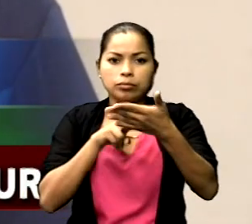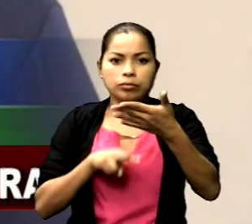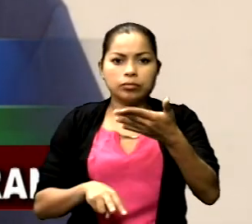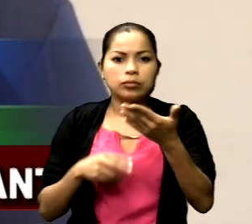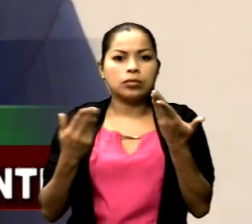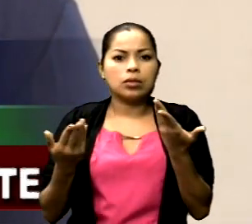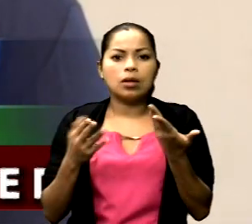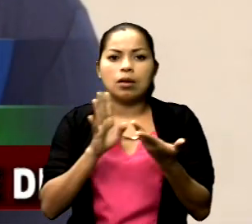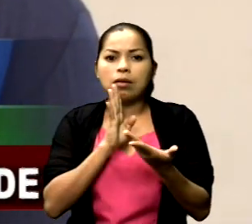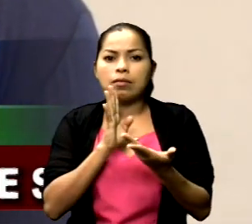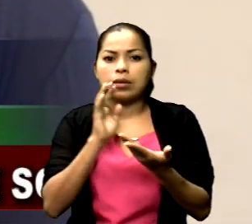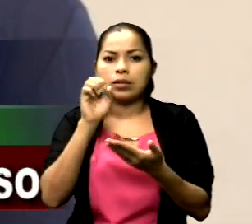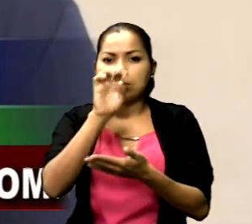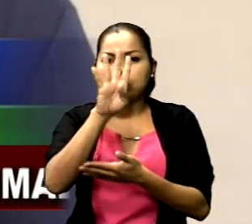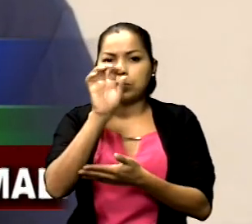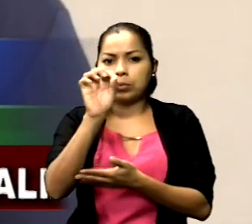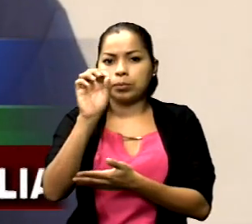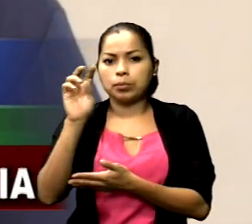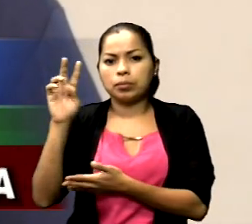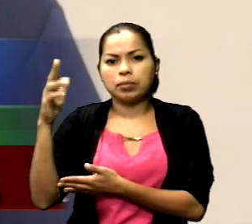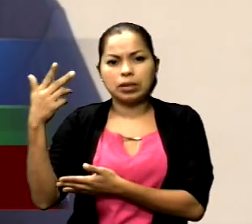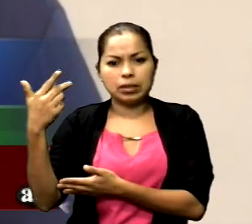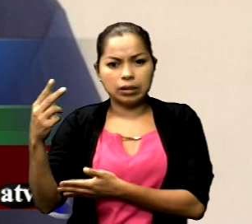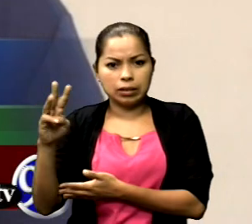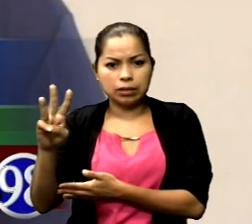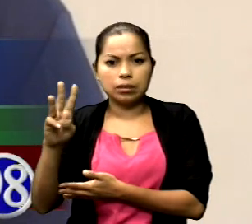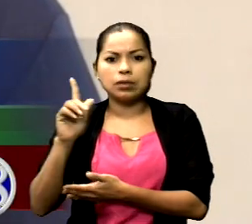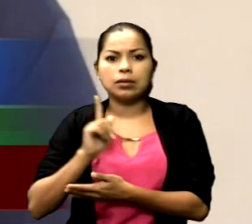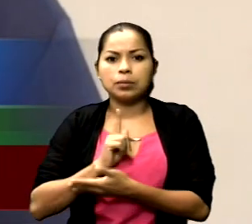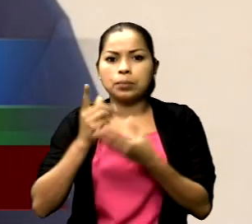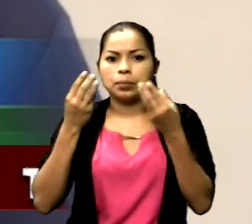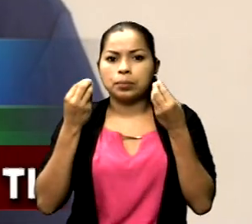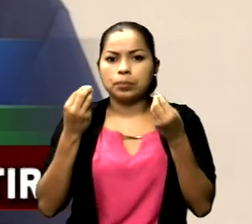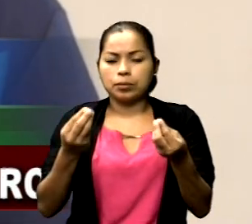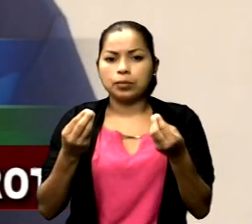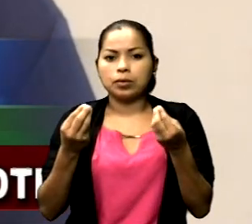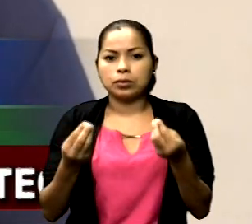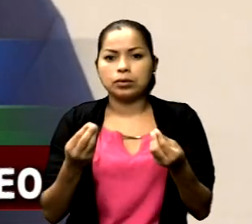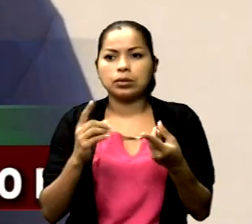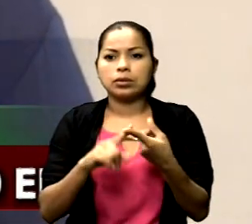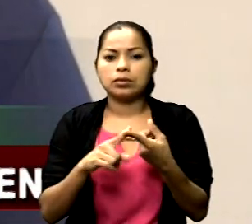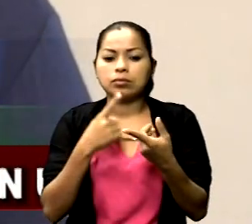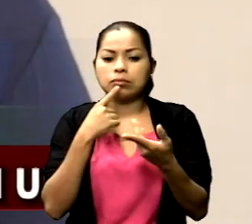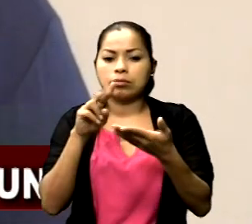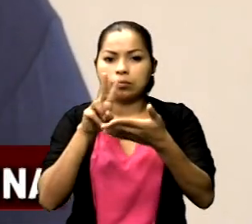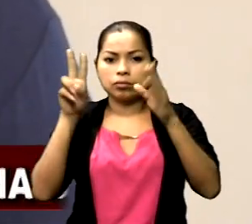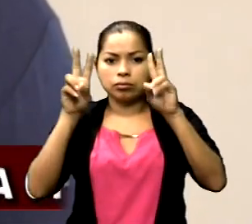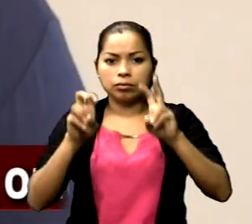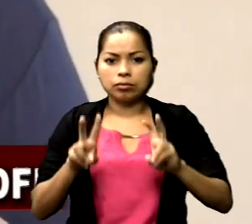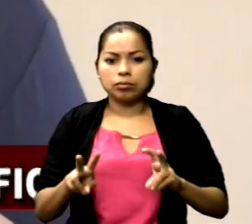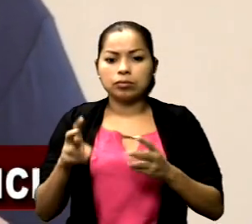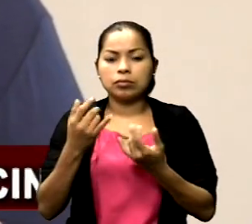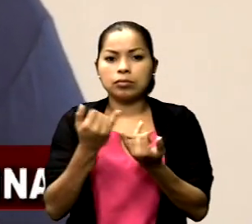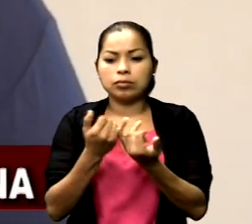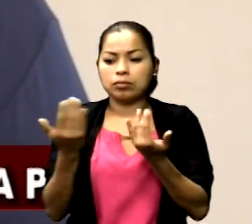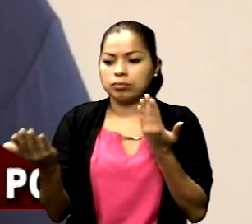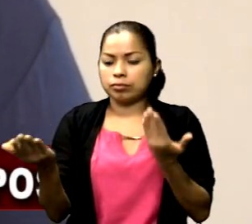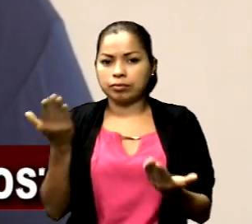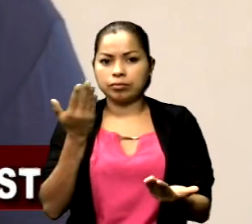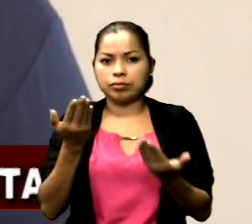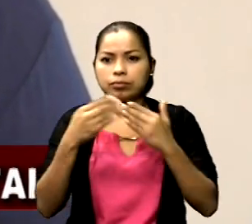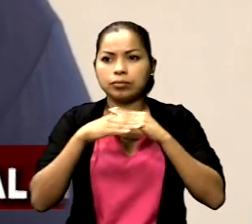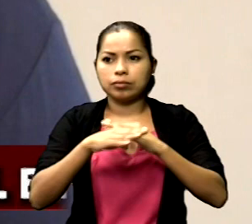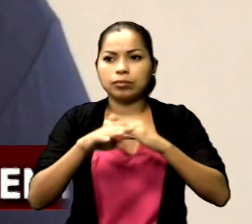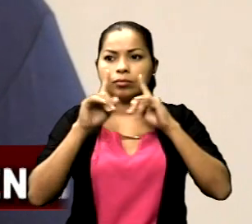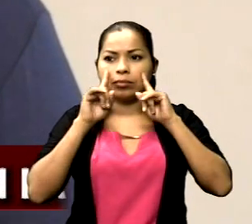era abordado en la 423, y nos dimos cuenta que había muchos vacíos relacionados con la parte de promoción y prevención